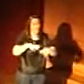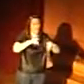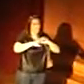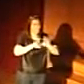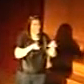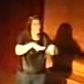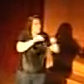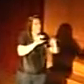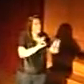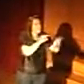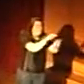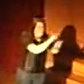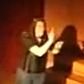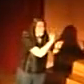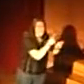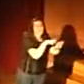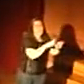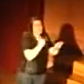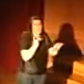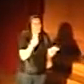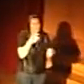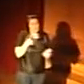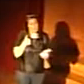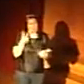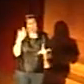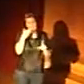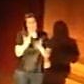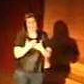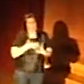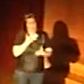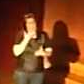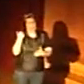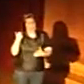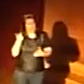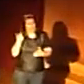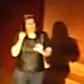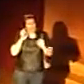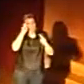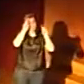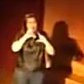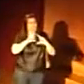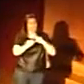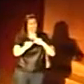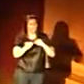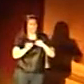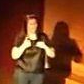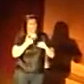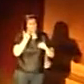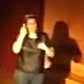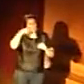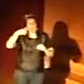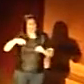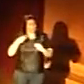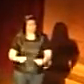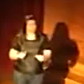en particular sino que quiere demostrar su destreza en el tratamiento de la perspectiva además con un anacronismo bastante curioso porque dice palacio